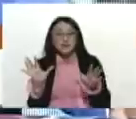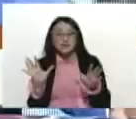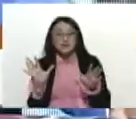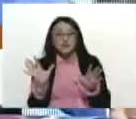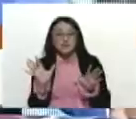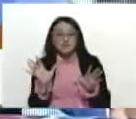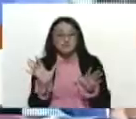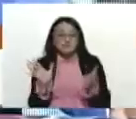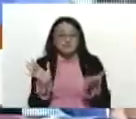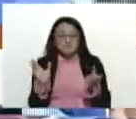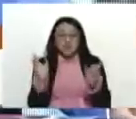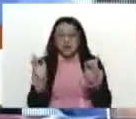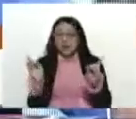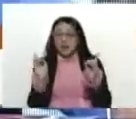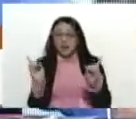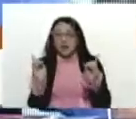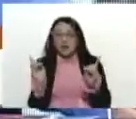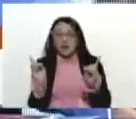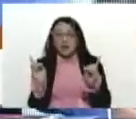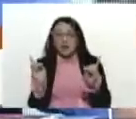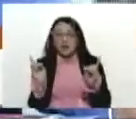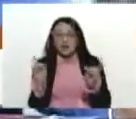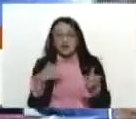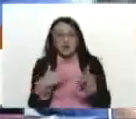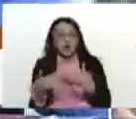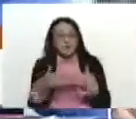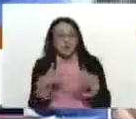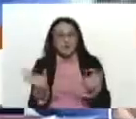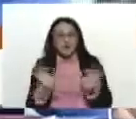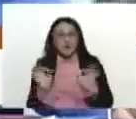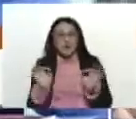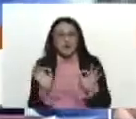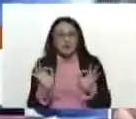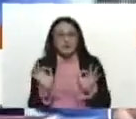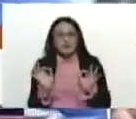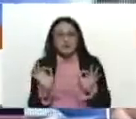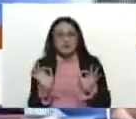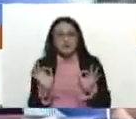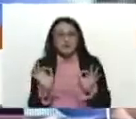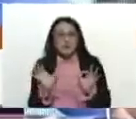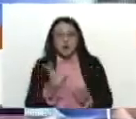escrúpulos sin escrúpulos de ninguna naturaleza perverso